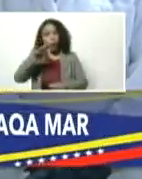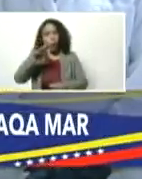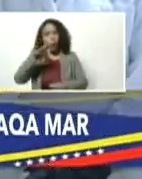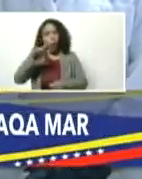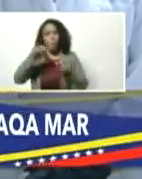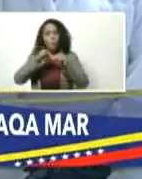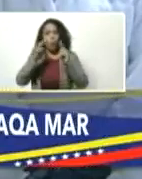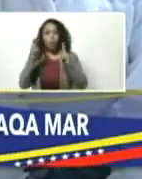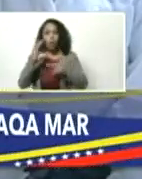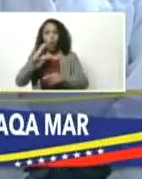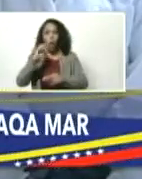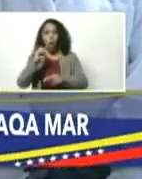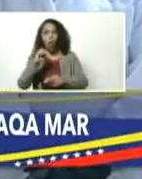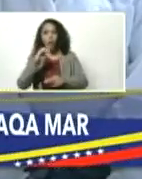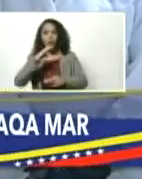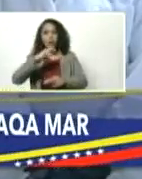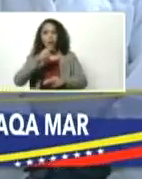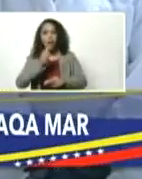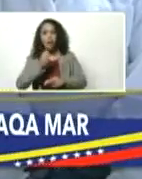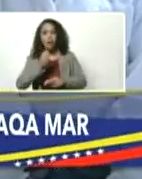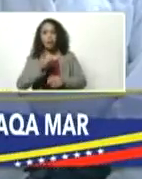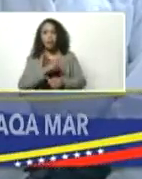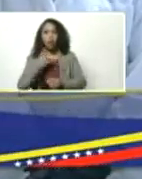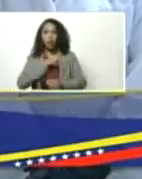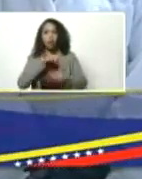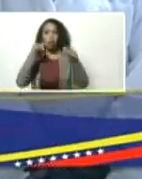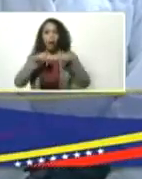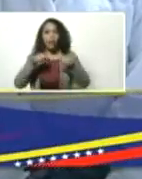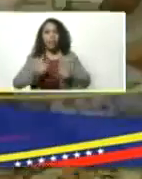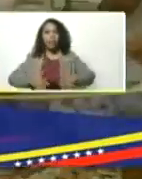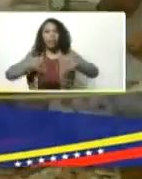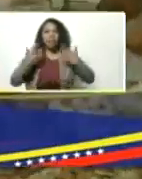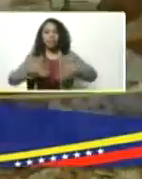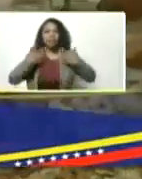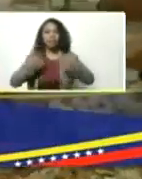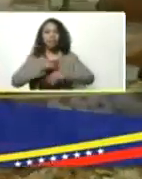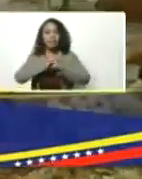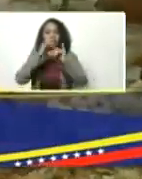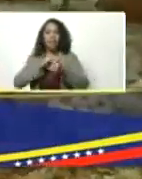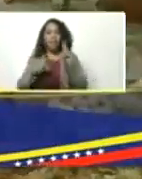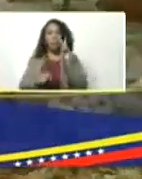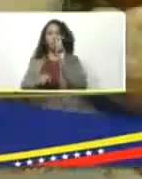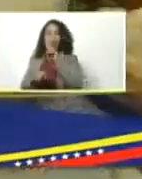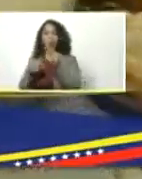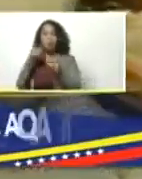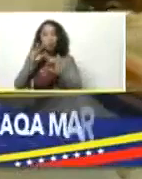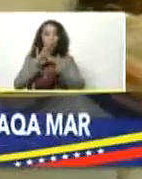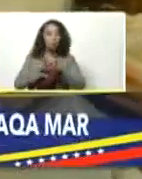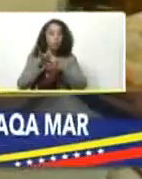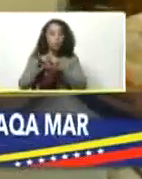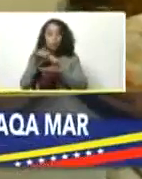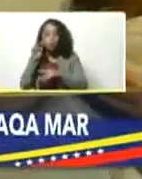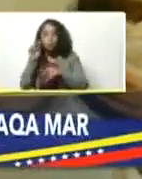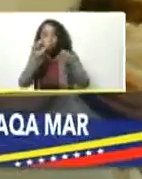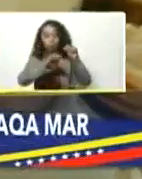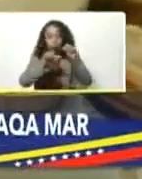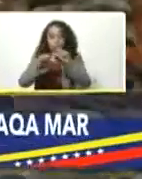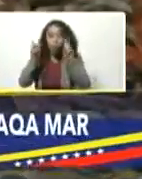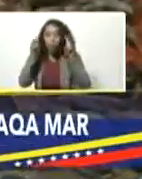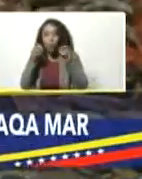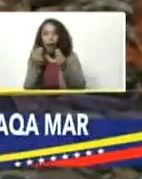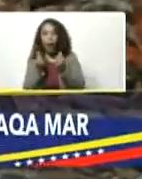Concha. Nos encontramos aquí, presidente, muy contentos, viendo y palpando esta nueva economía,